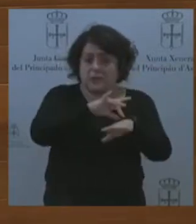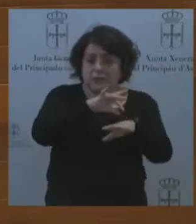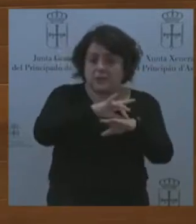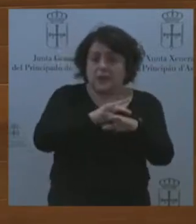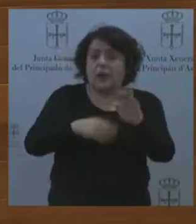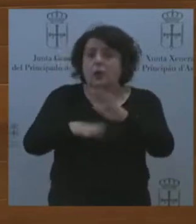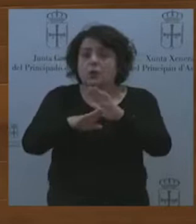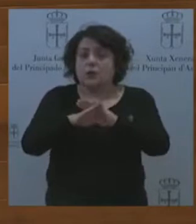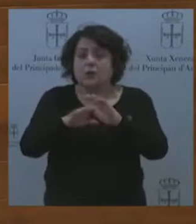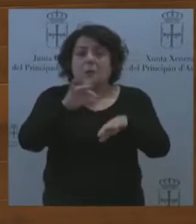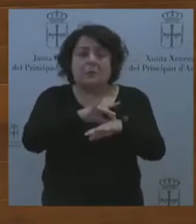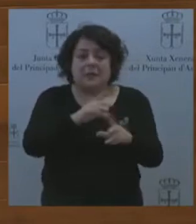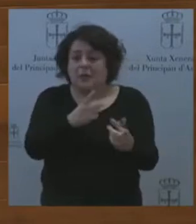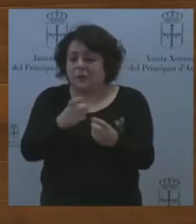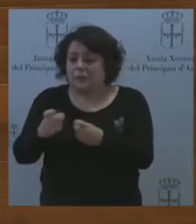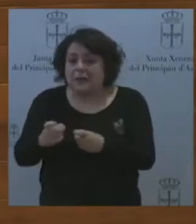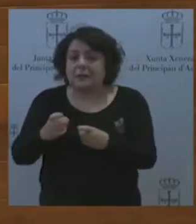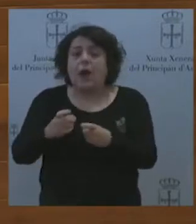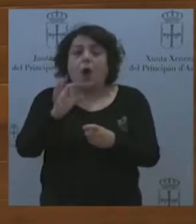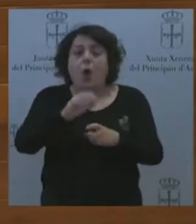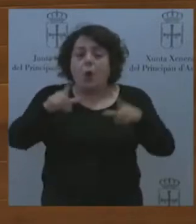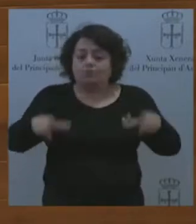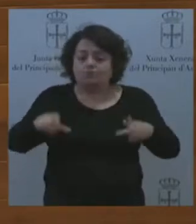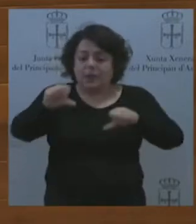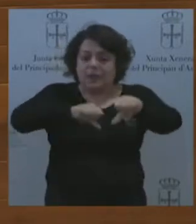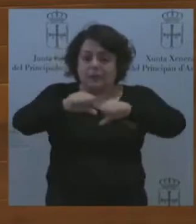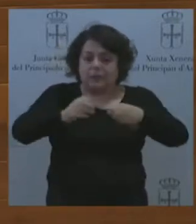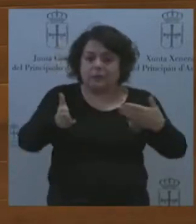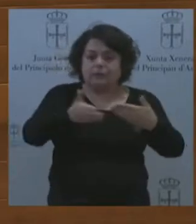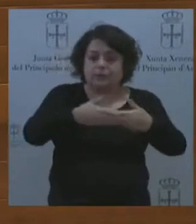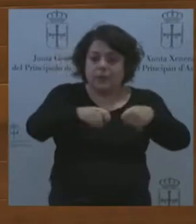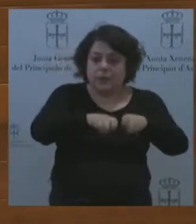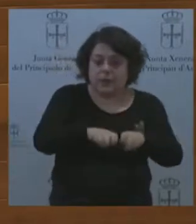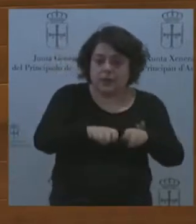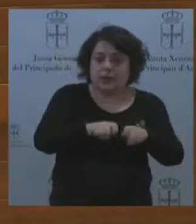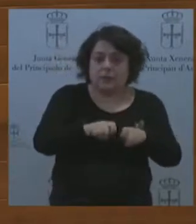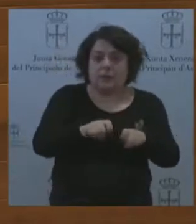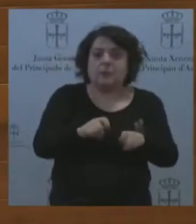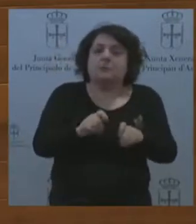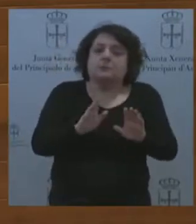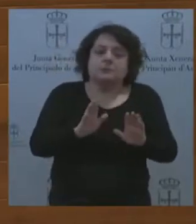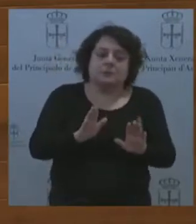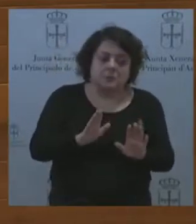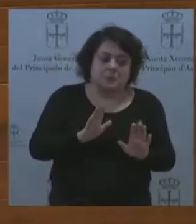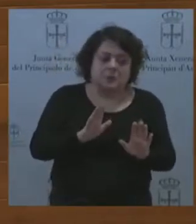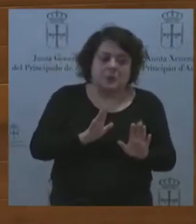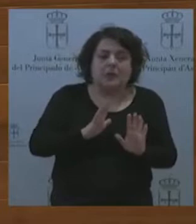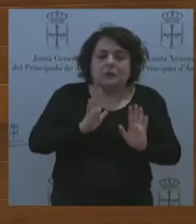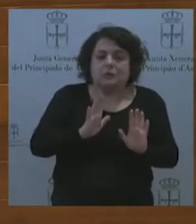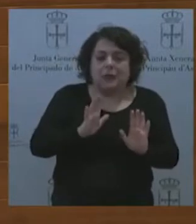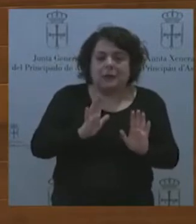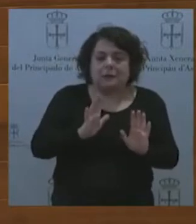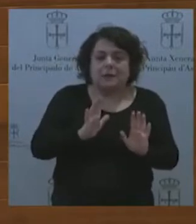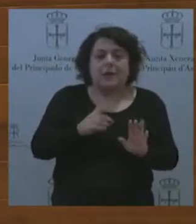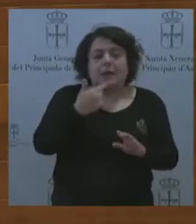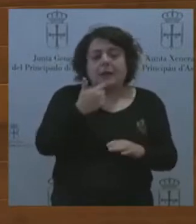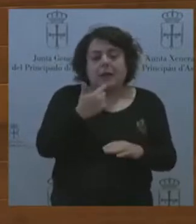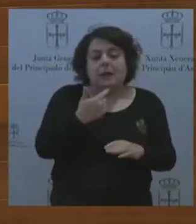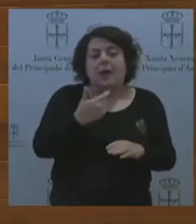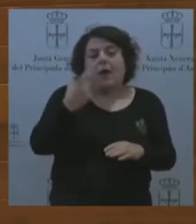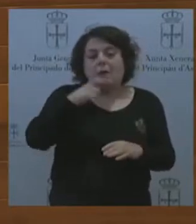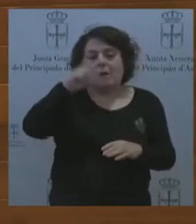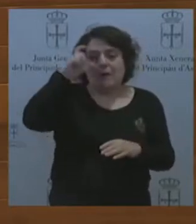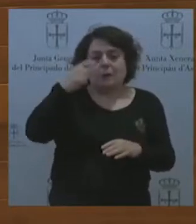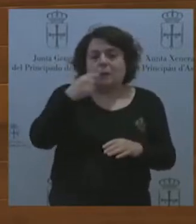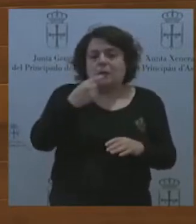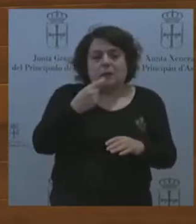quirófanos. Menos mal que nos dijo el señor Barbón que lo tiene todo a raya. A lo largo del verano, el enfado y el